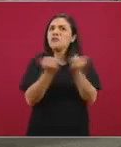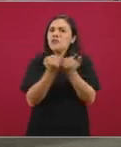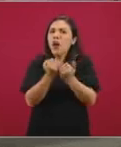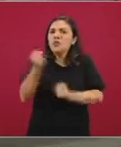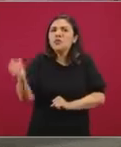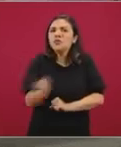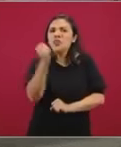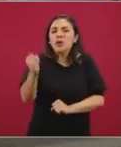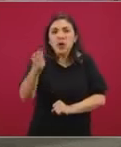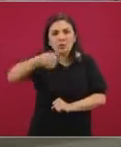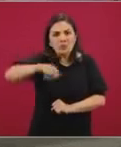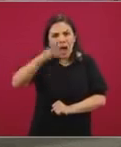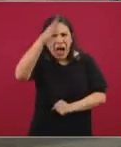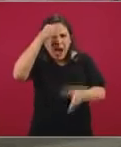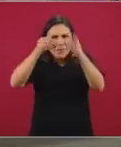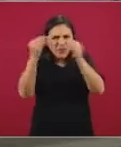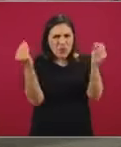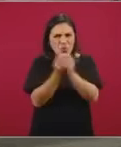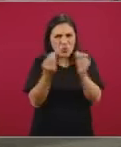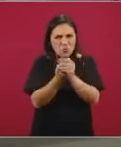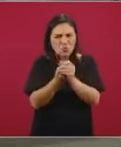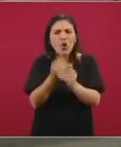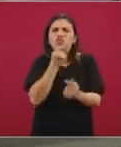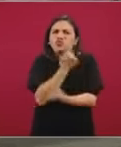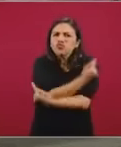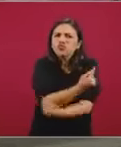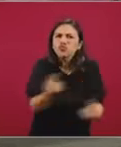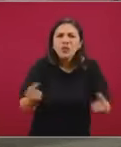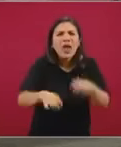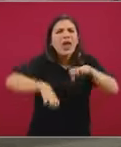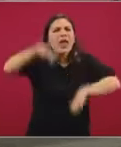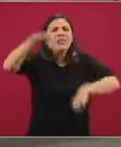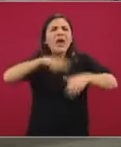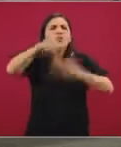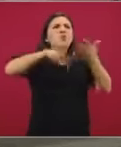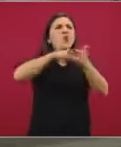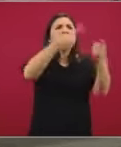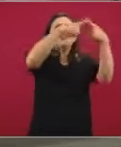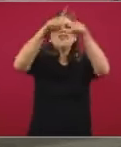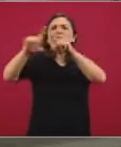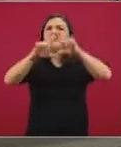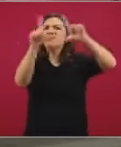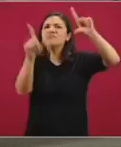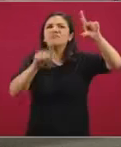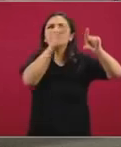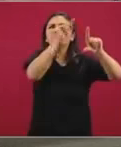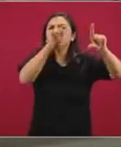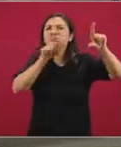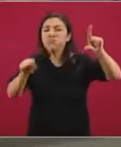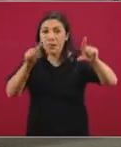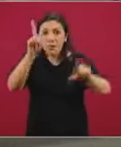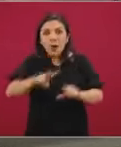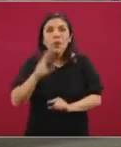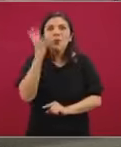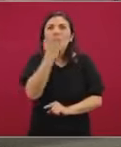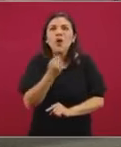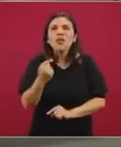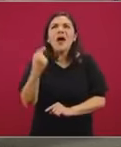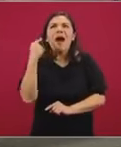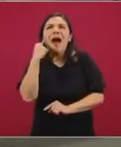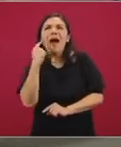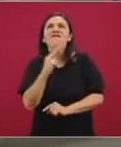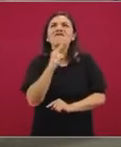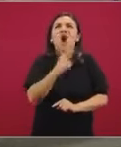que tomaban el taller niños y niñas de diferentes lugares de la República, entonces era hasta muy bonito escuchar